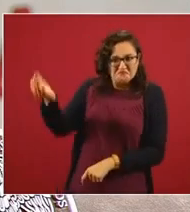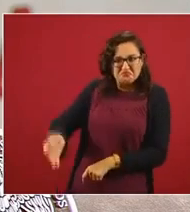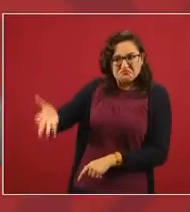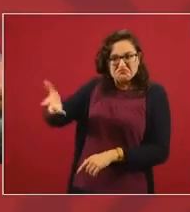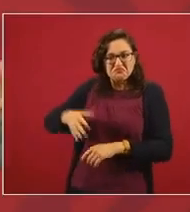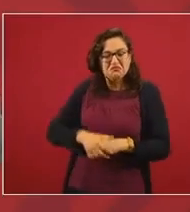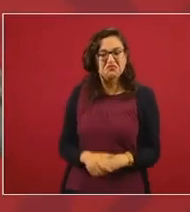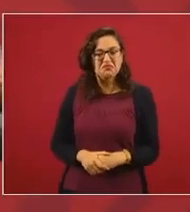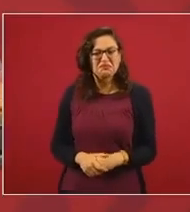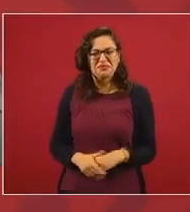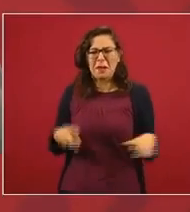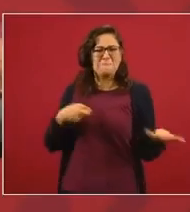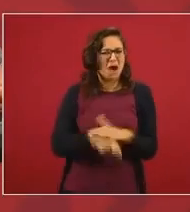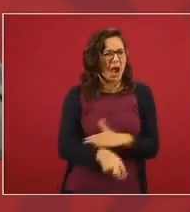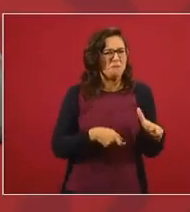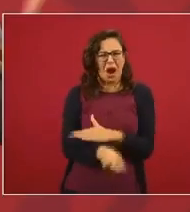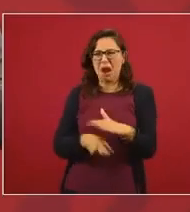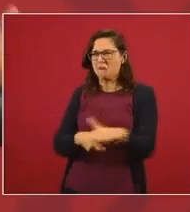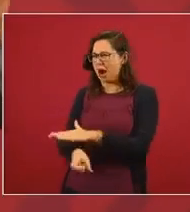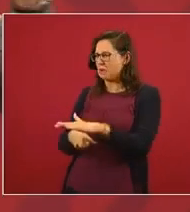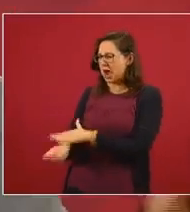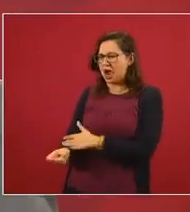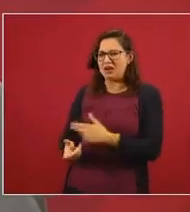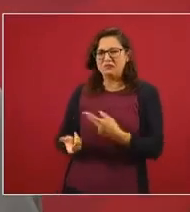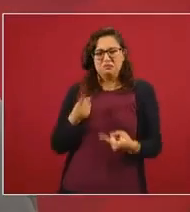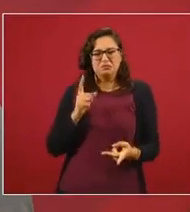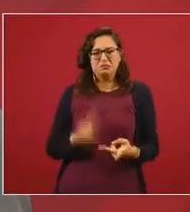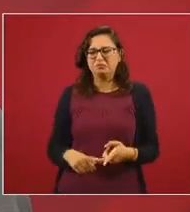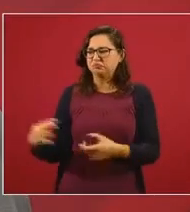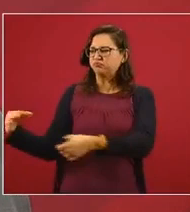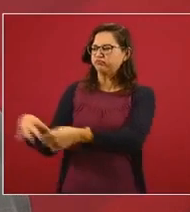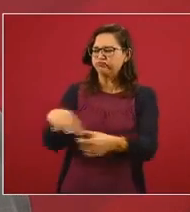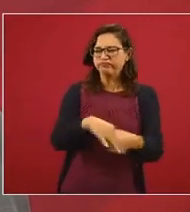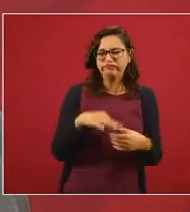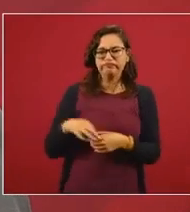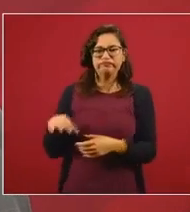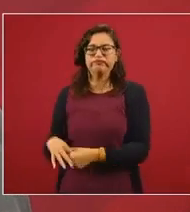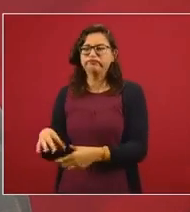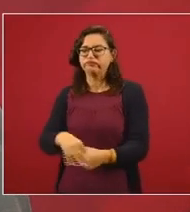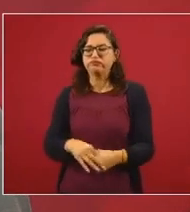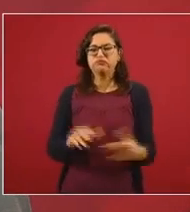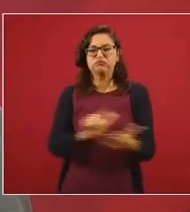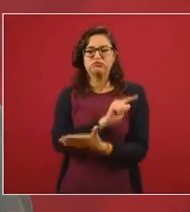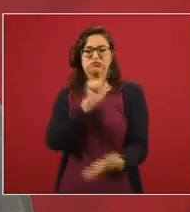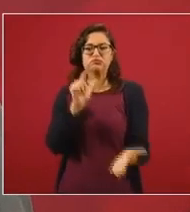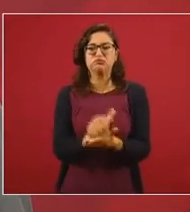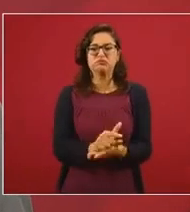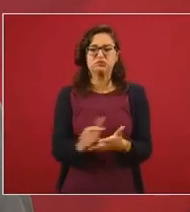toda la entrega de sobornos para votar a favor de la llamada